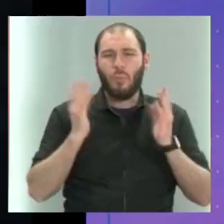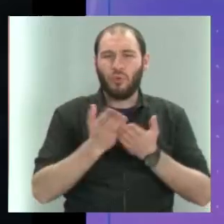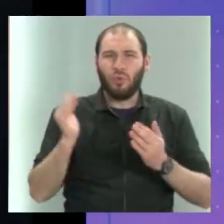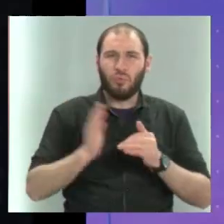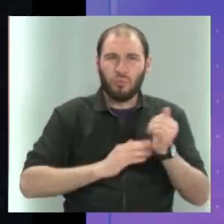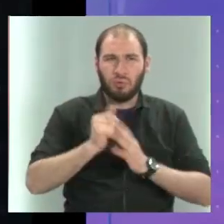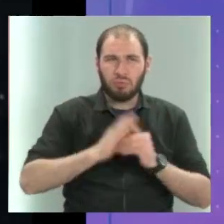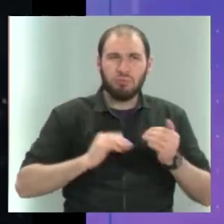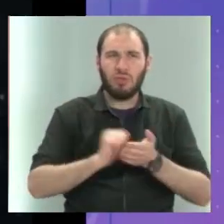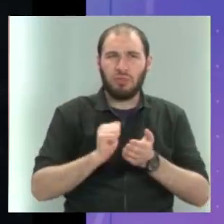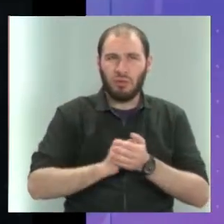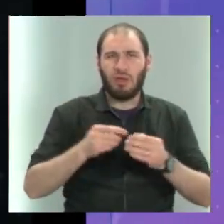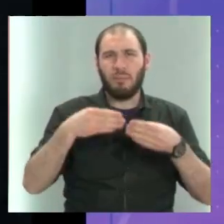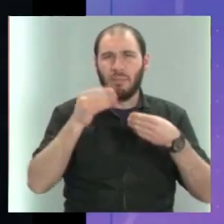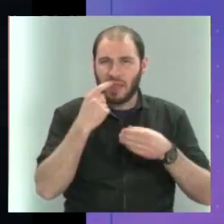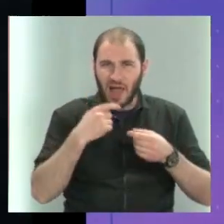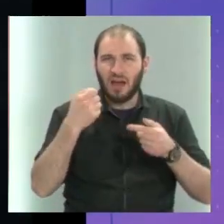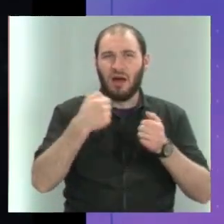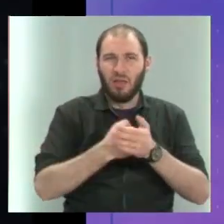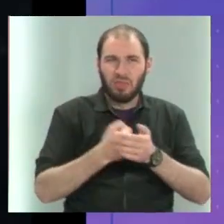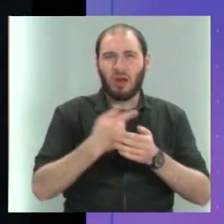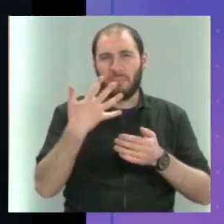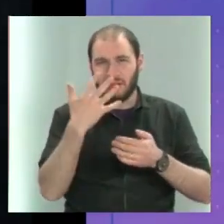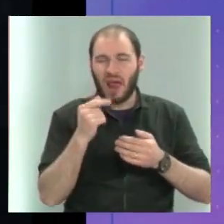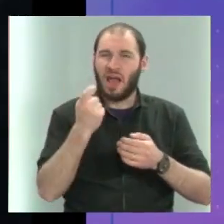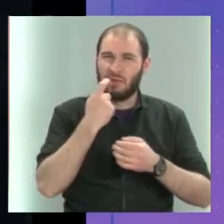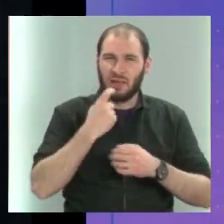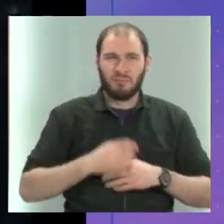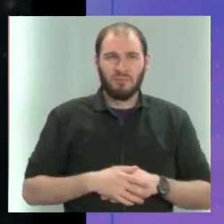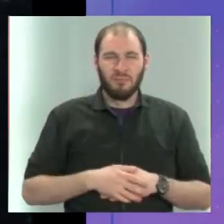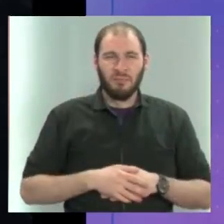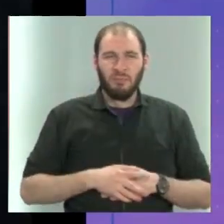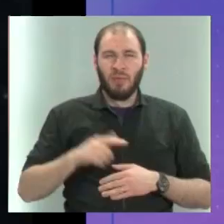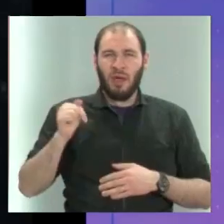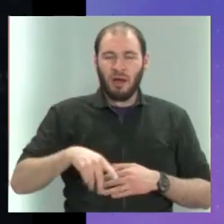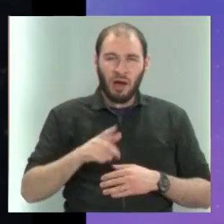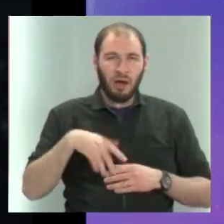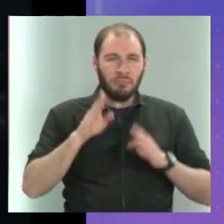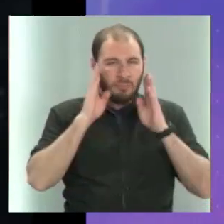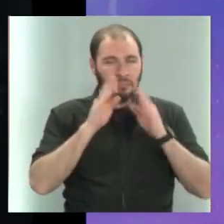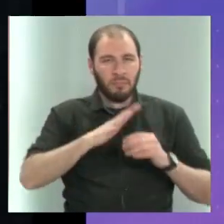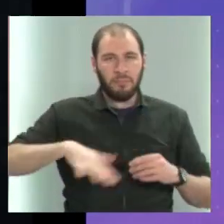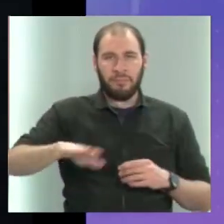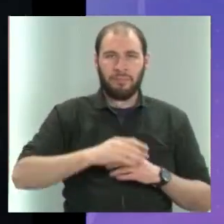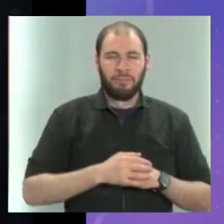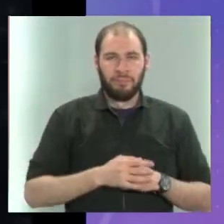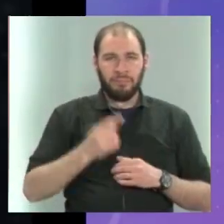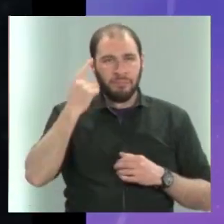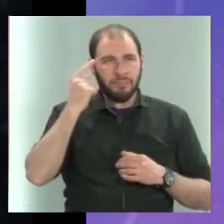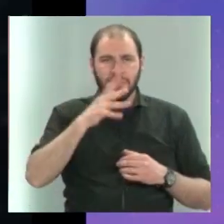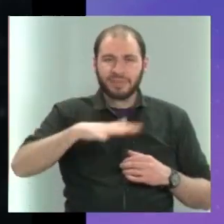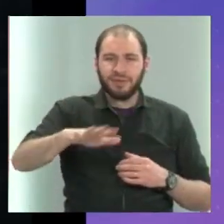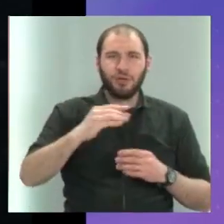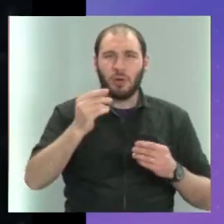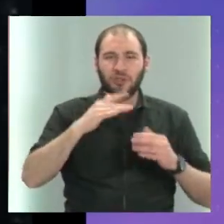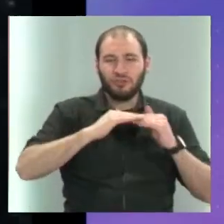con cemento, hierro, hormigón, cristal y aluminio. Ahora nos toca mirar hacia el entorno, pensar en el paisaje,